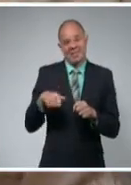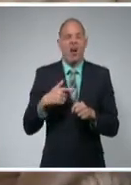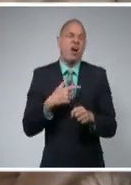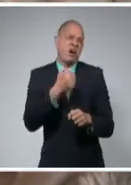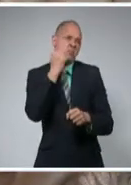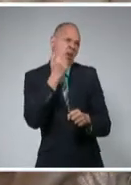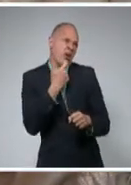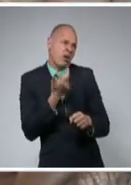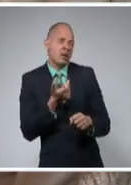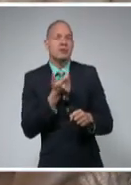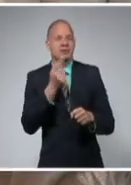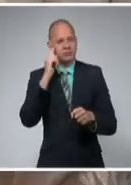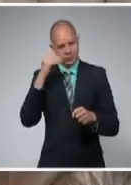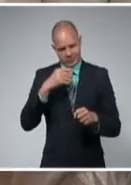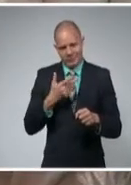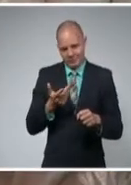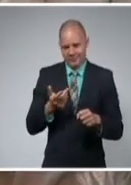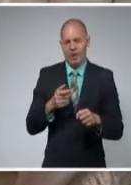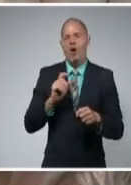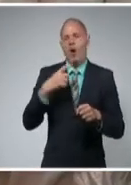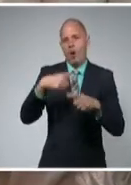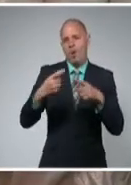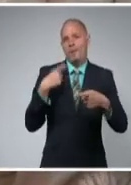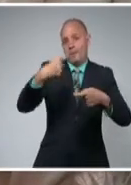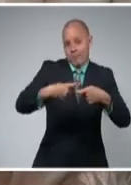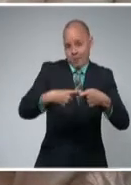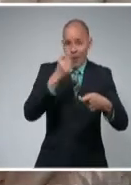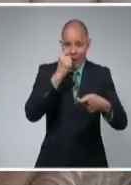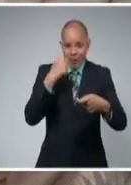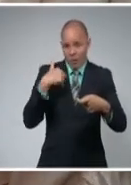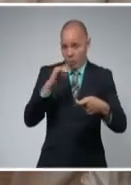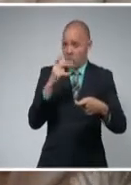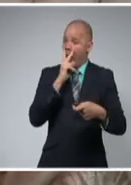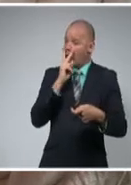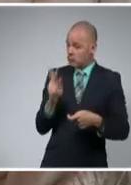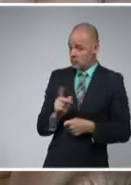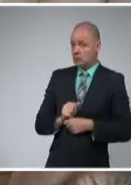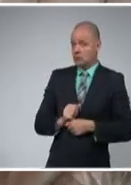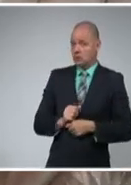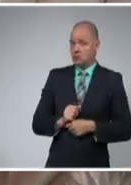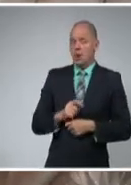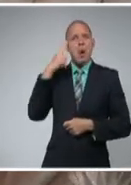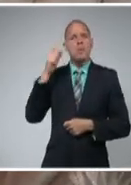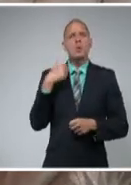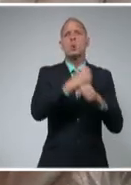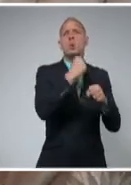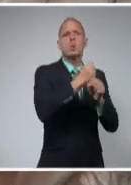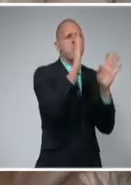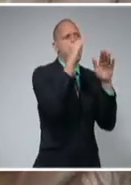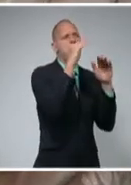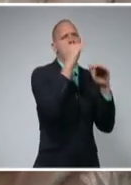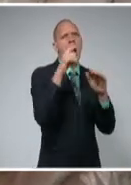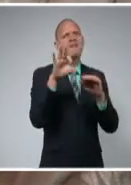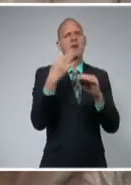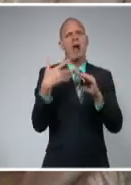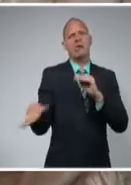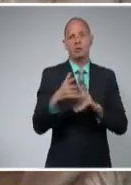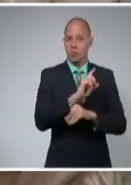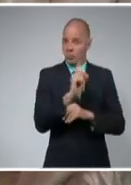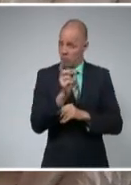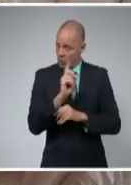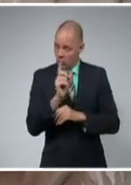atiendo. De eso yo me vanaglorio, de que yo le saco tiempo siempre al día para atender a mi familia cuando puedo, pero sí